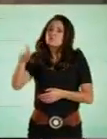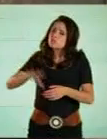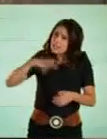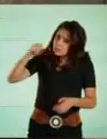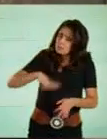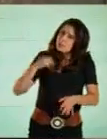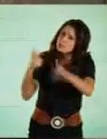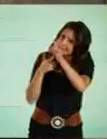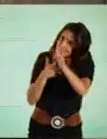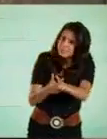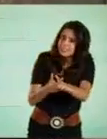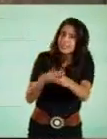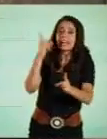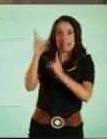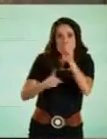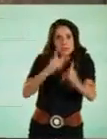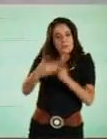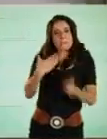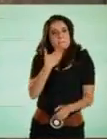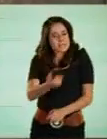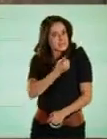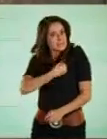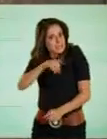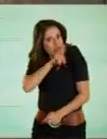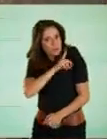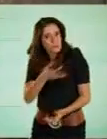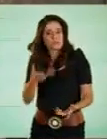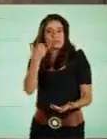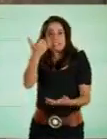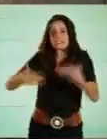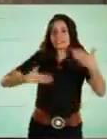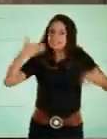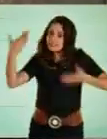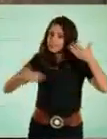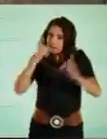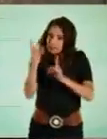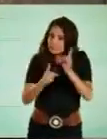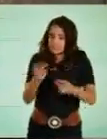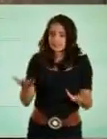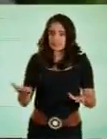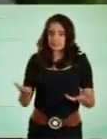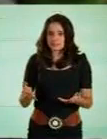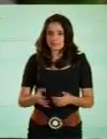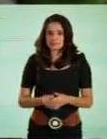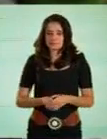seguir intentándolo. Los deportes son buenos para la salud y además son divertidos.